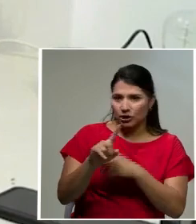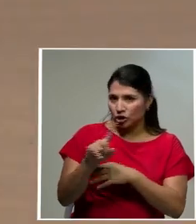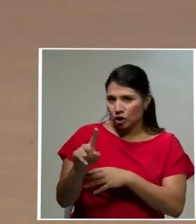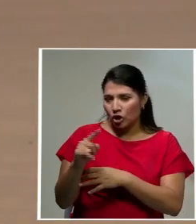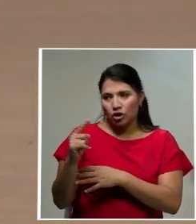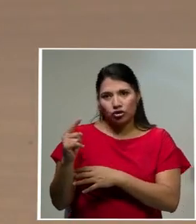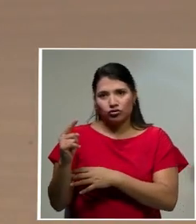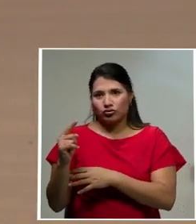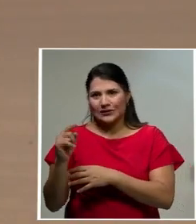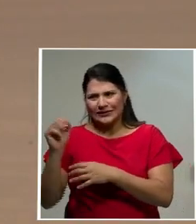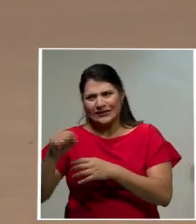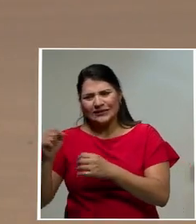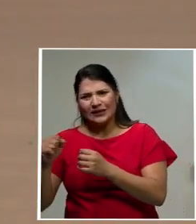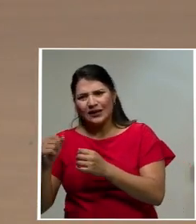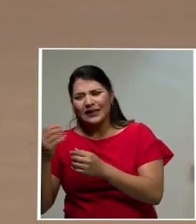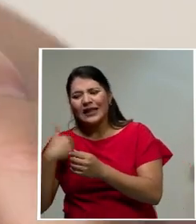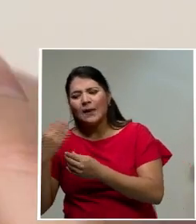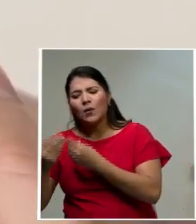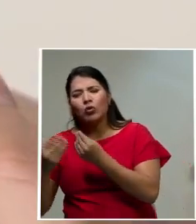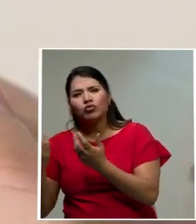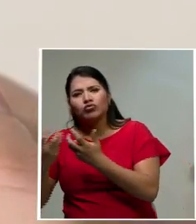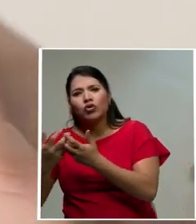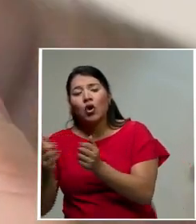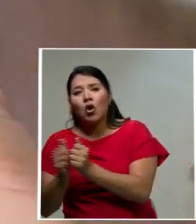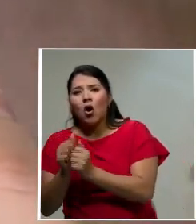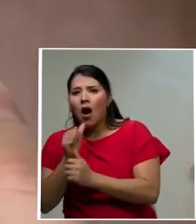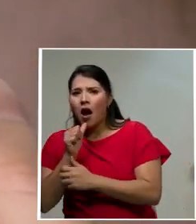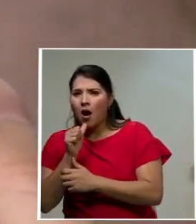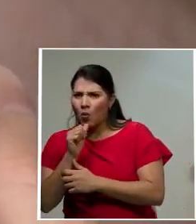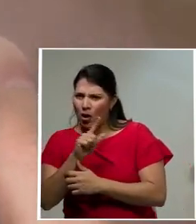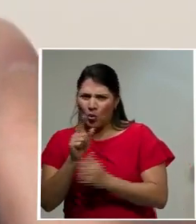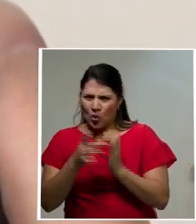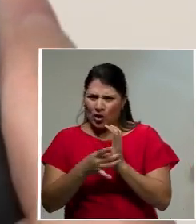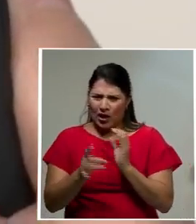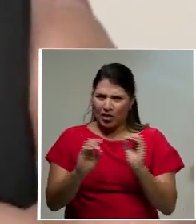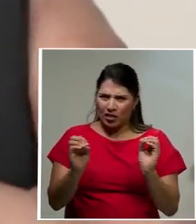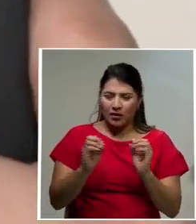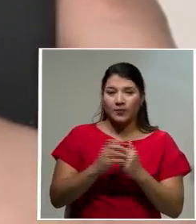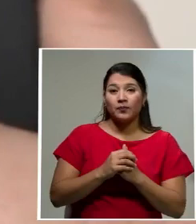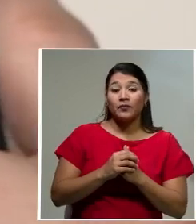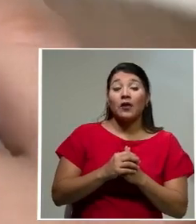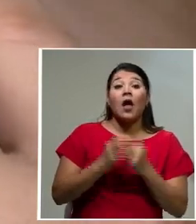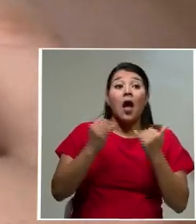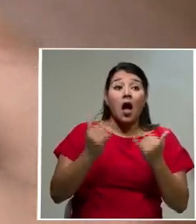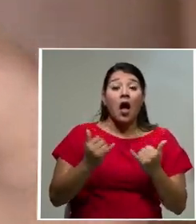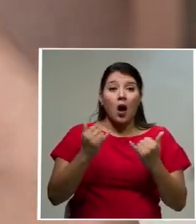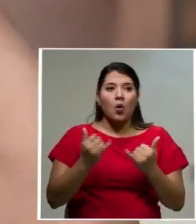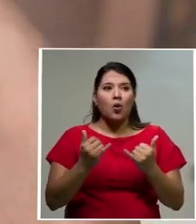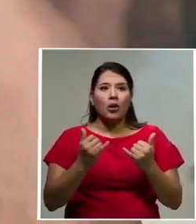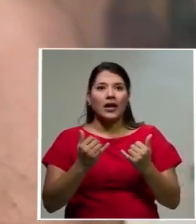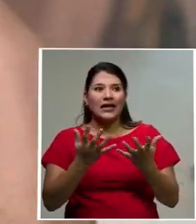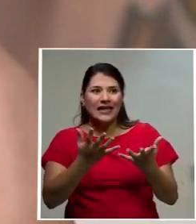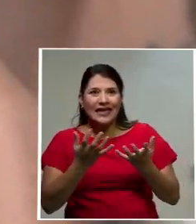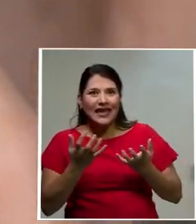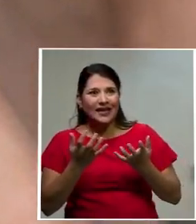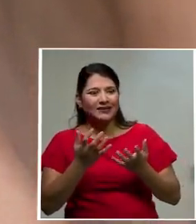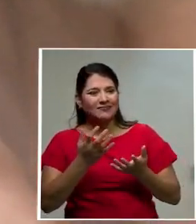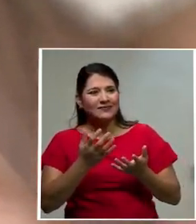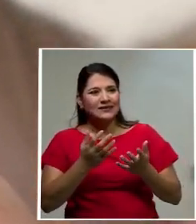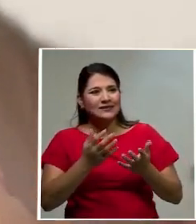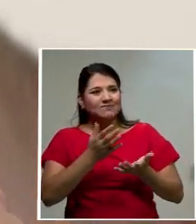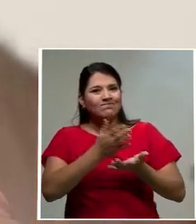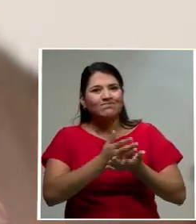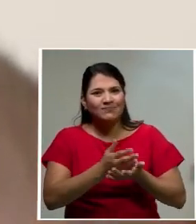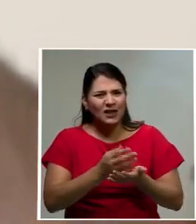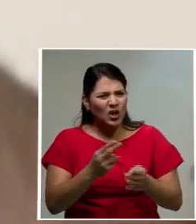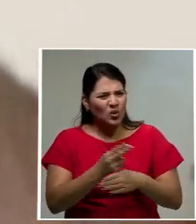hidrosolubles. El impuesto, según sus proponentes, pretenden desincentivar el uso de estos aparatos y aportar más dinero a la